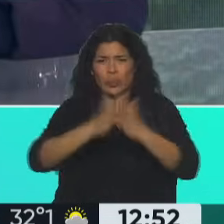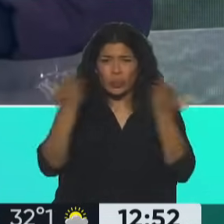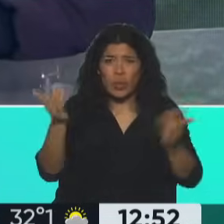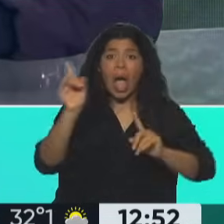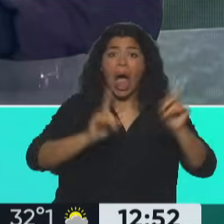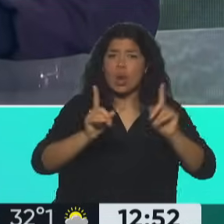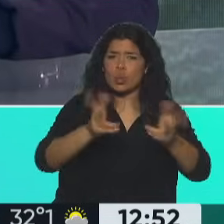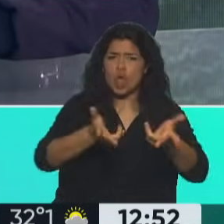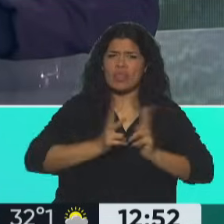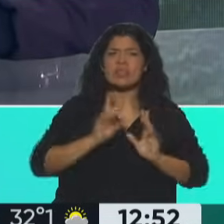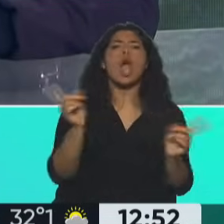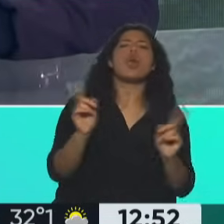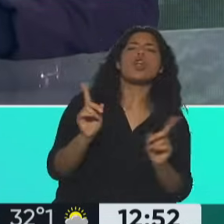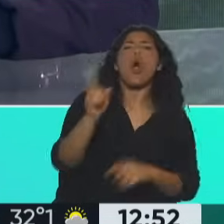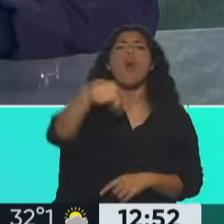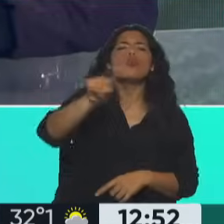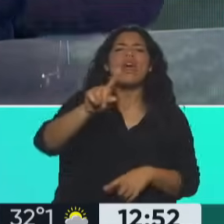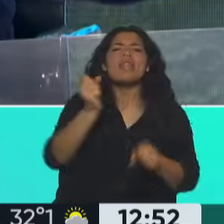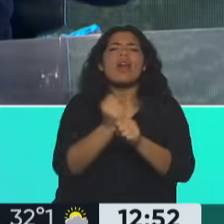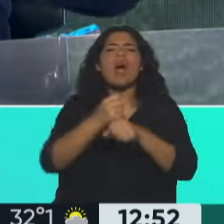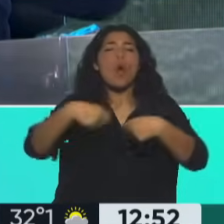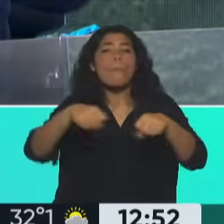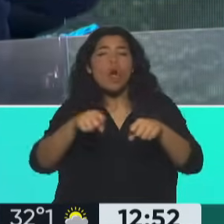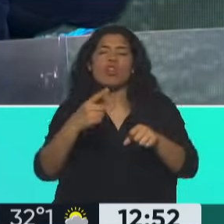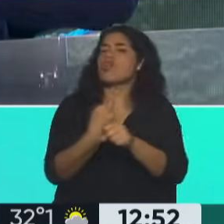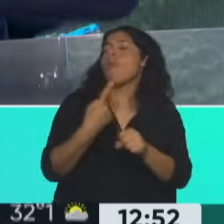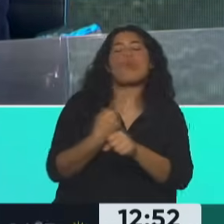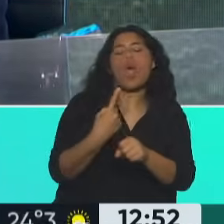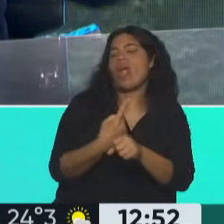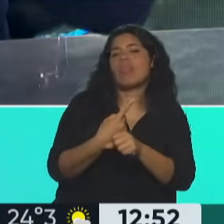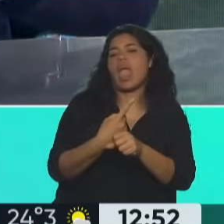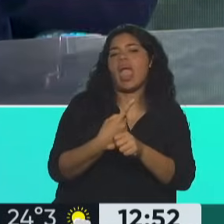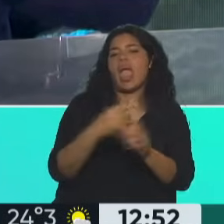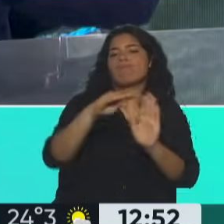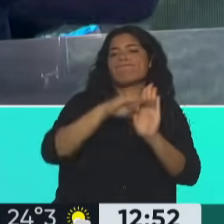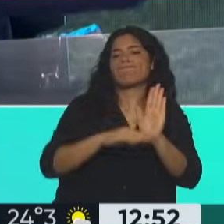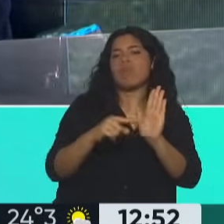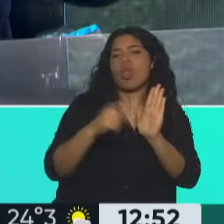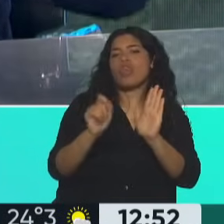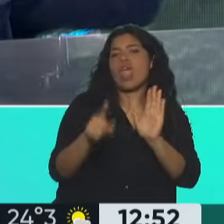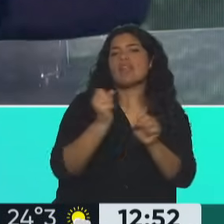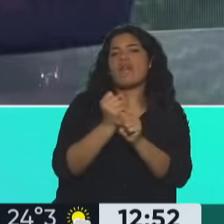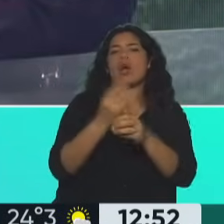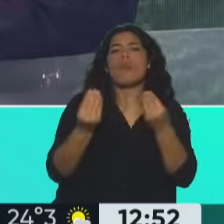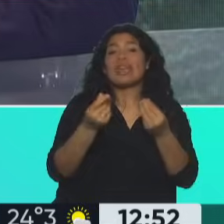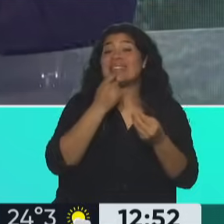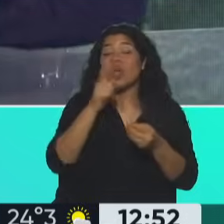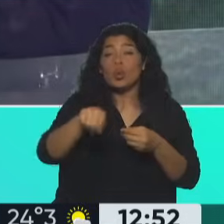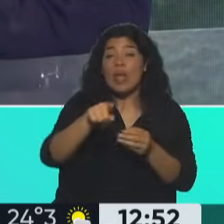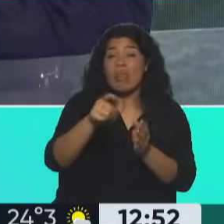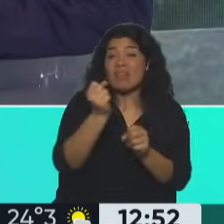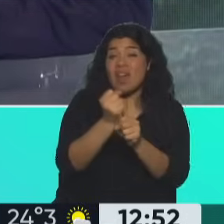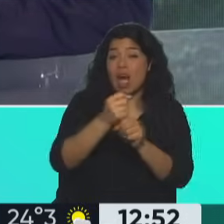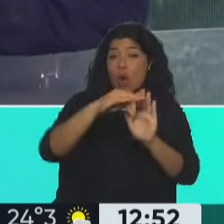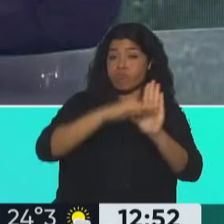tener legal que los contenga Exacto que eso generaría que las empresas se vayan del país y qué sé nosotros